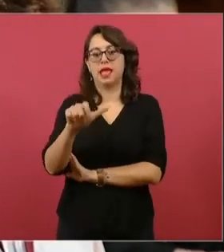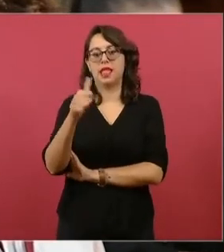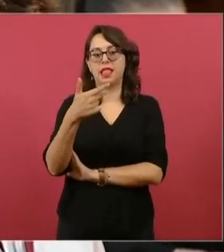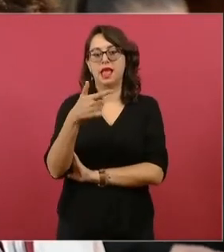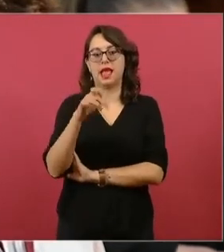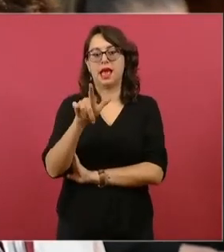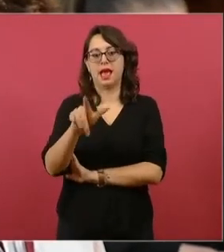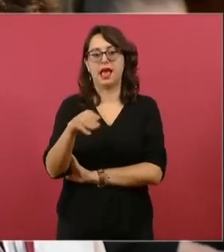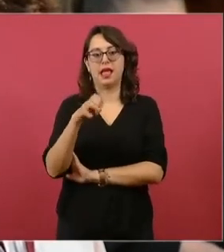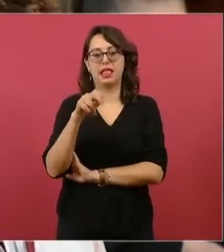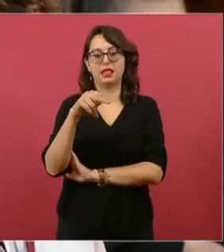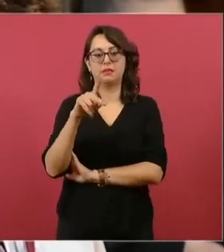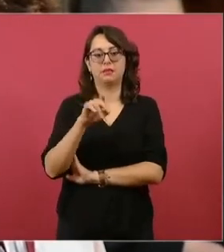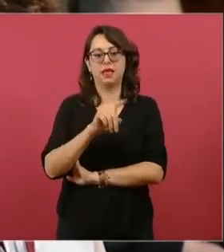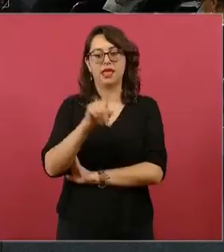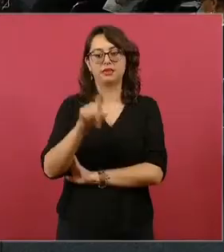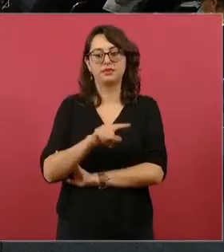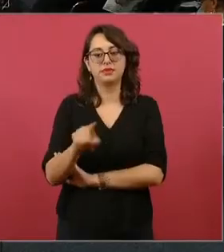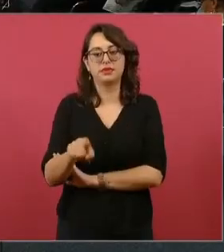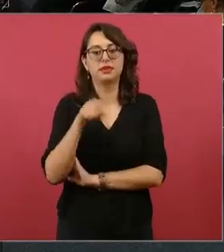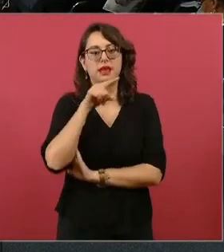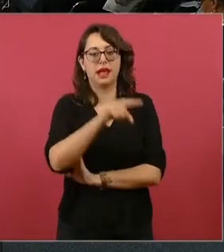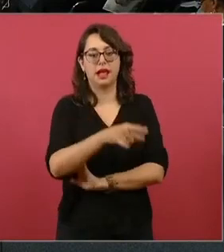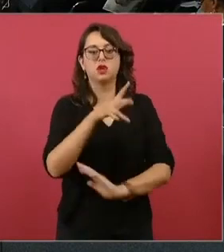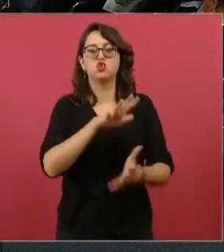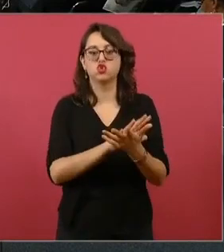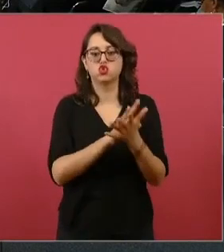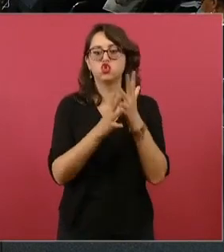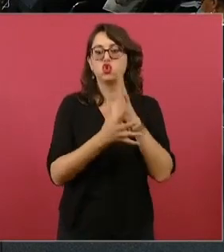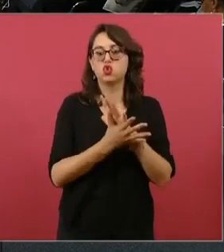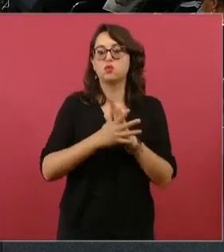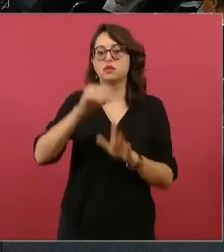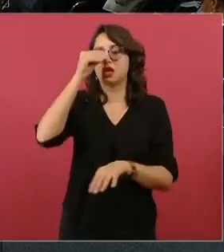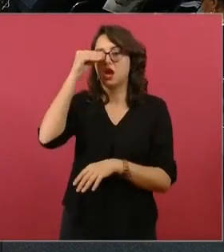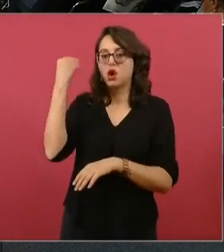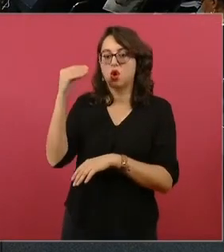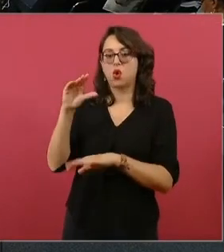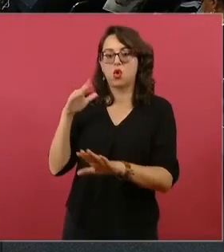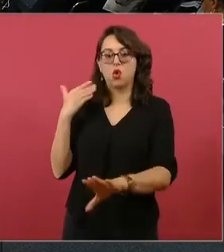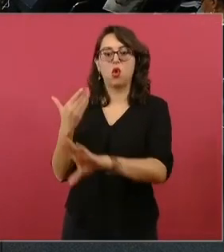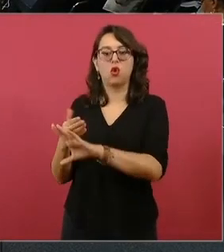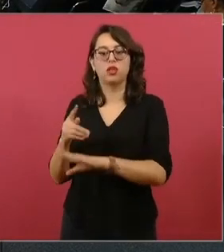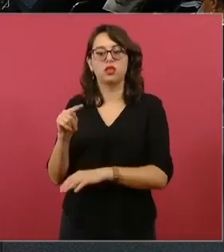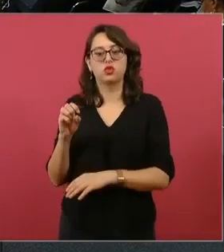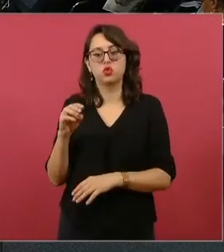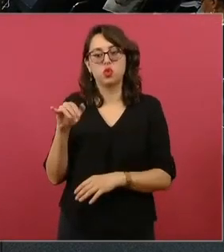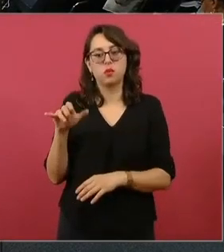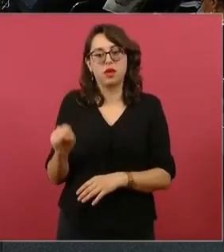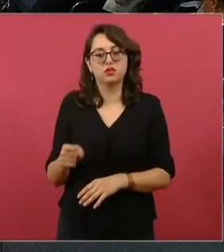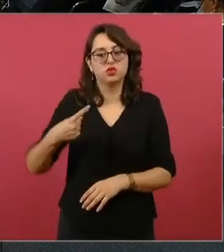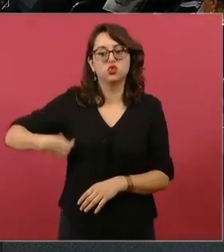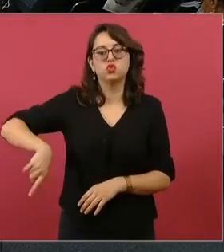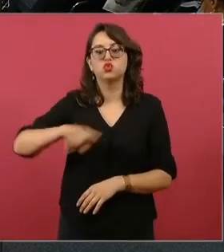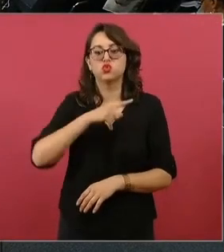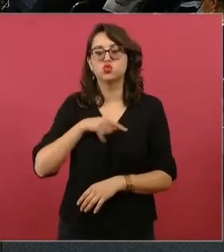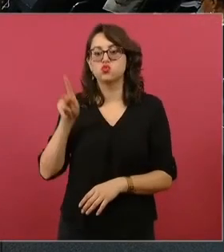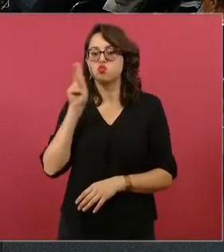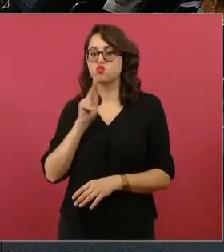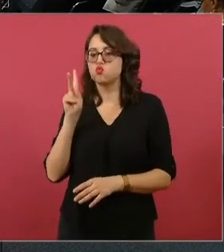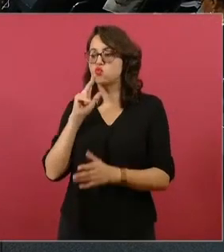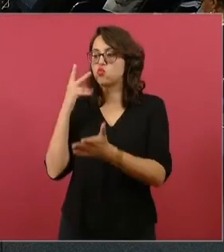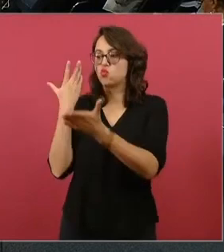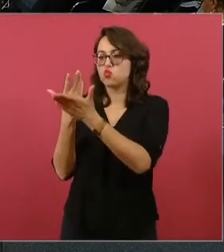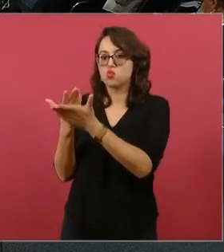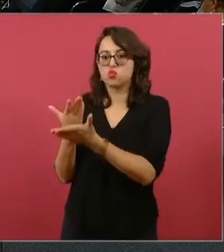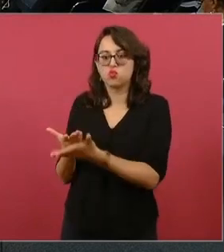de este asunto, y se preste al juego sucio, ya que a pesar de haber aportado pruebas contundentes que